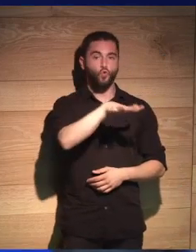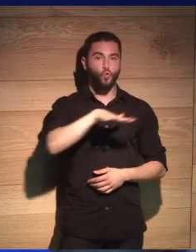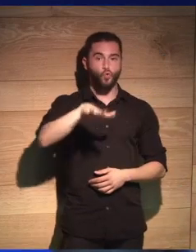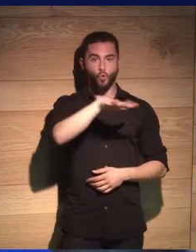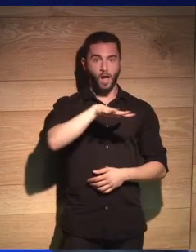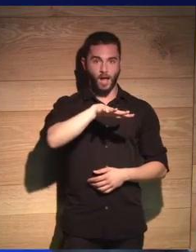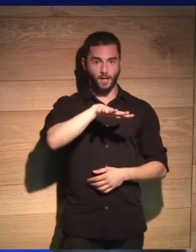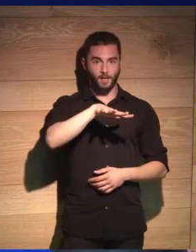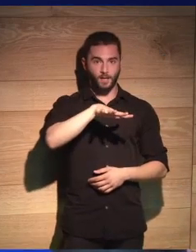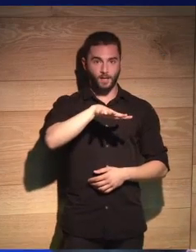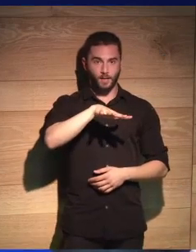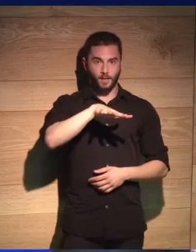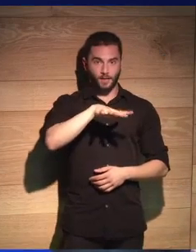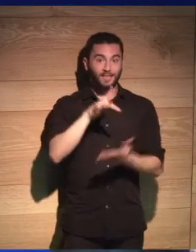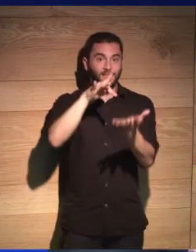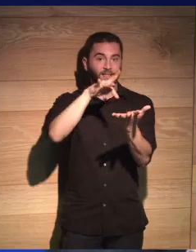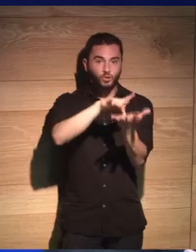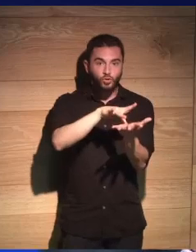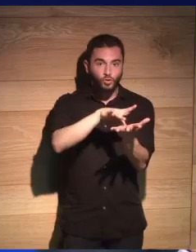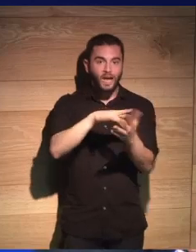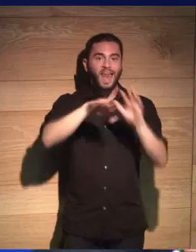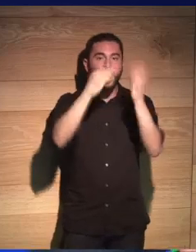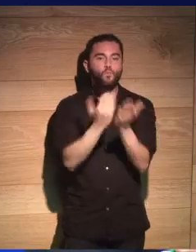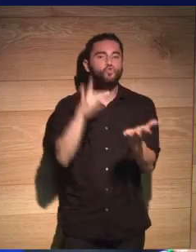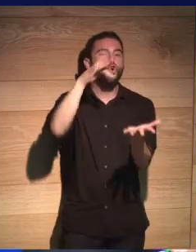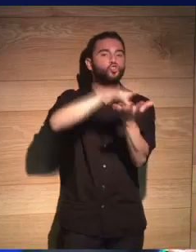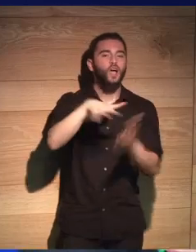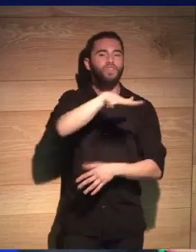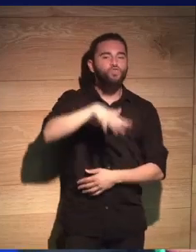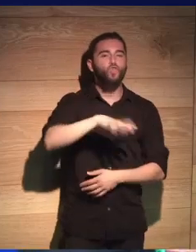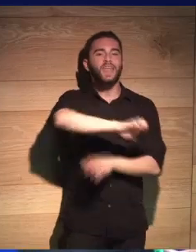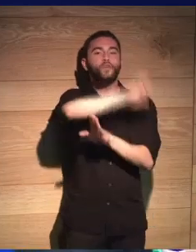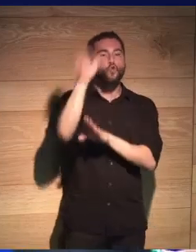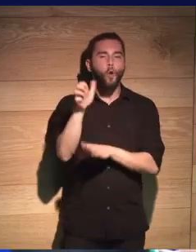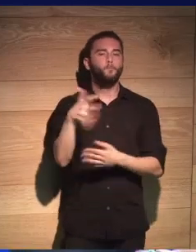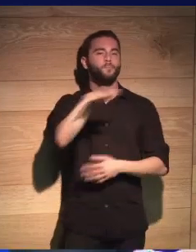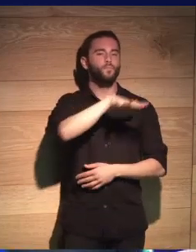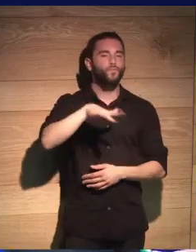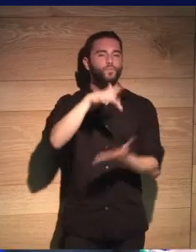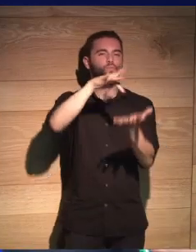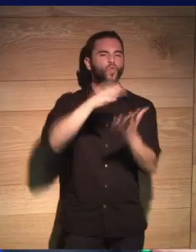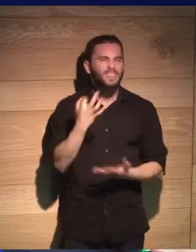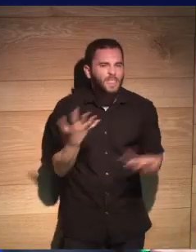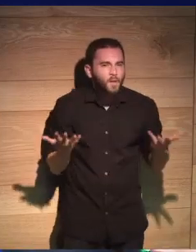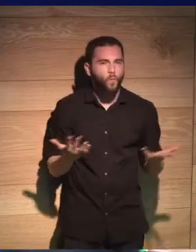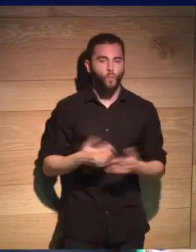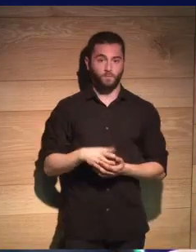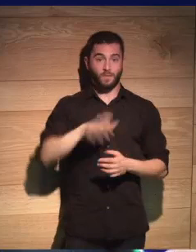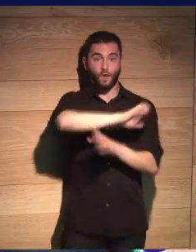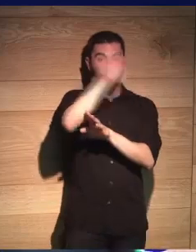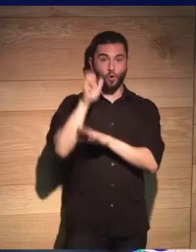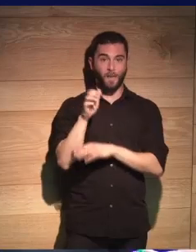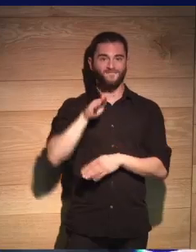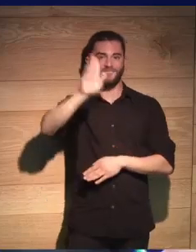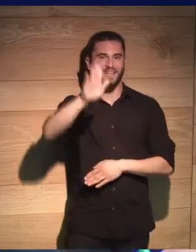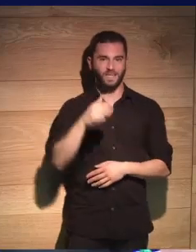donde había que estar en ese momento, en el mundo, en Europa que estaba amenazada por el fascismo?